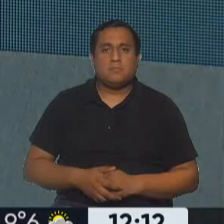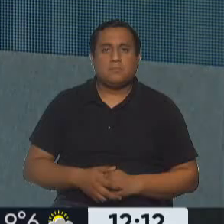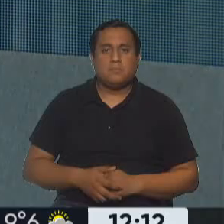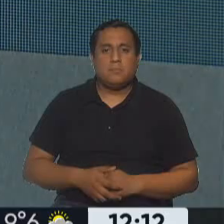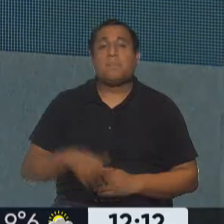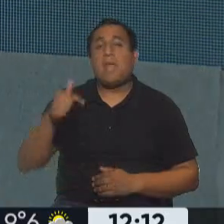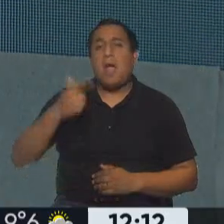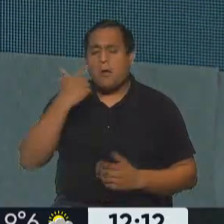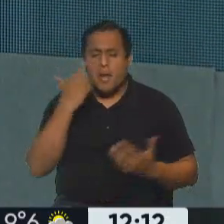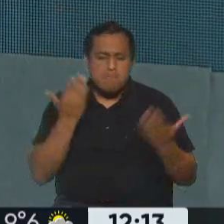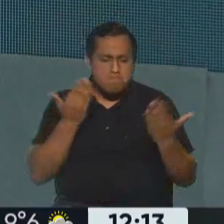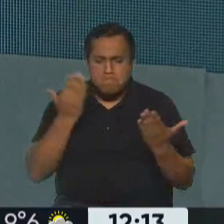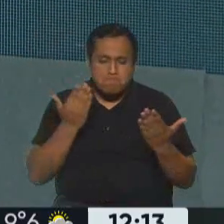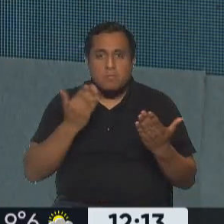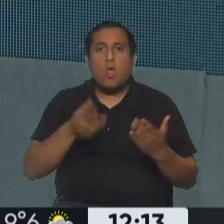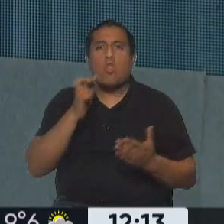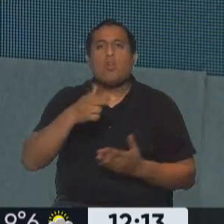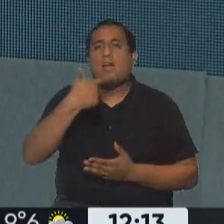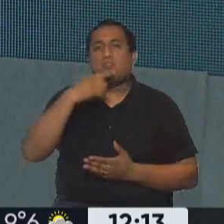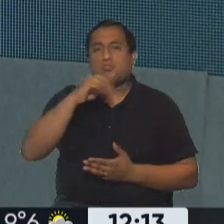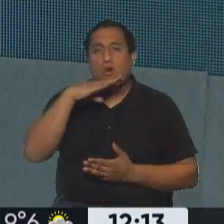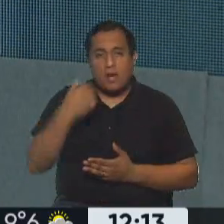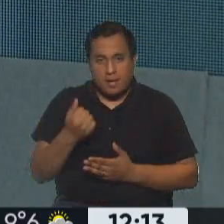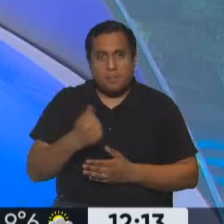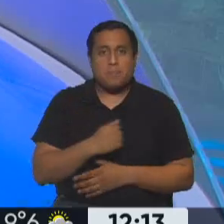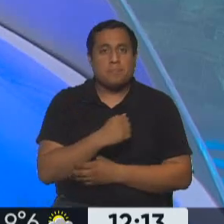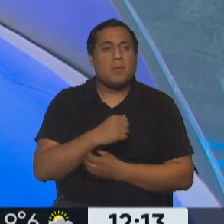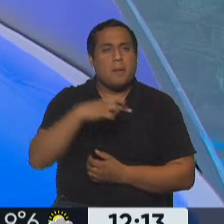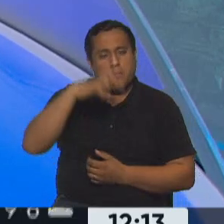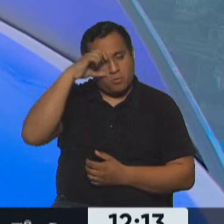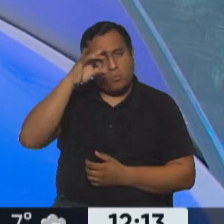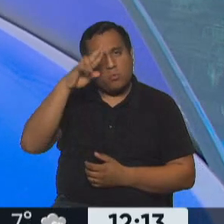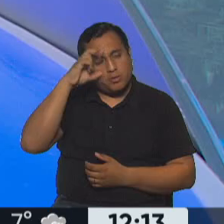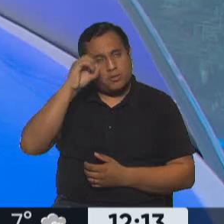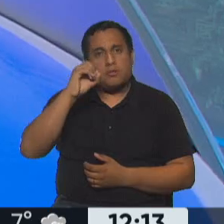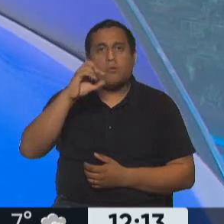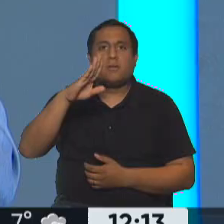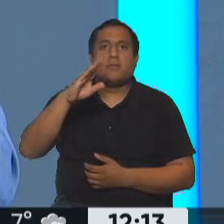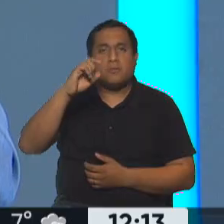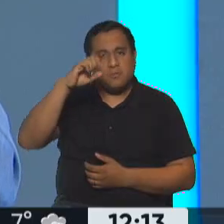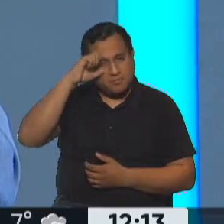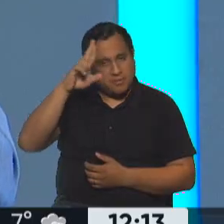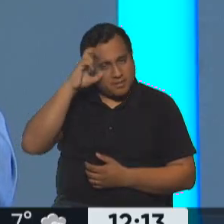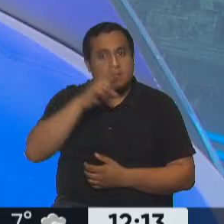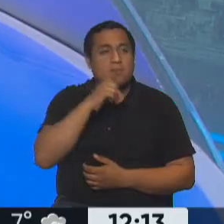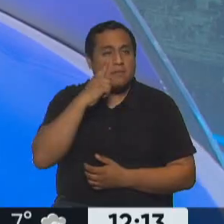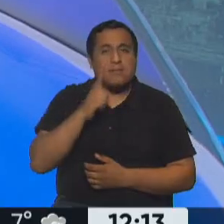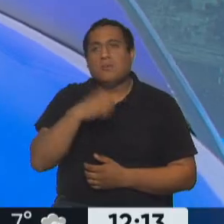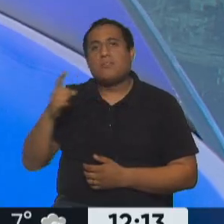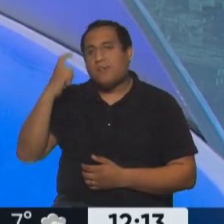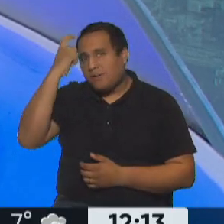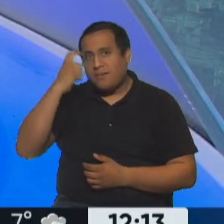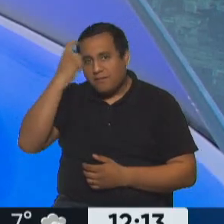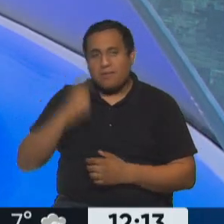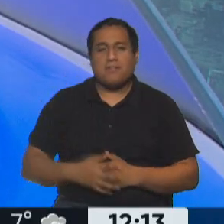Momento de hacer el balance del denominado dólar soja. Estamos en la mesa de trabajo con Pedro Peretti. Pedro, bienvenido. ¿Cómo estamos? ¿Todo bien? Raúl de la Torre, bienvenido.